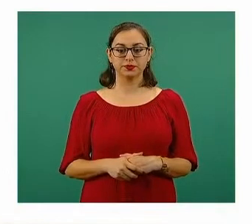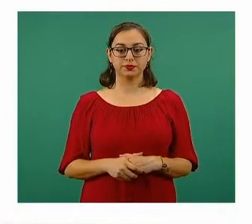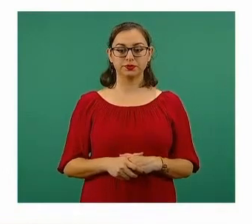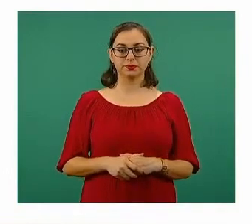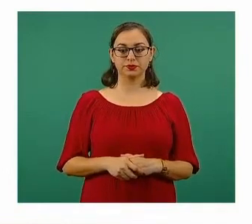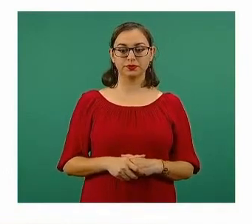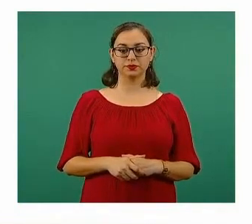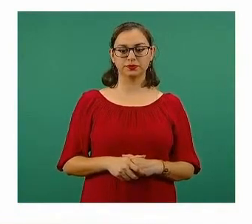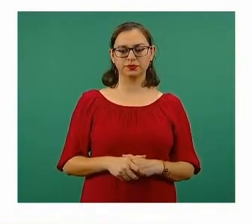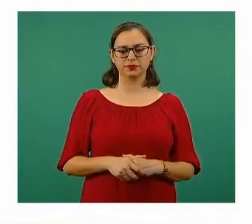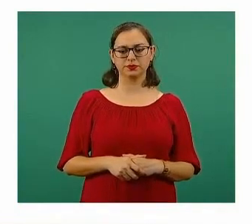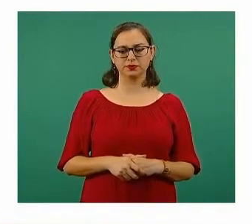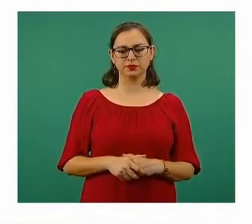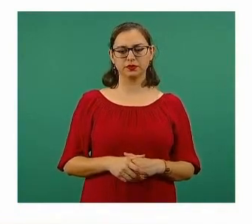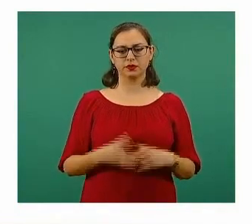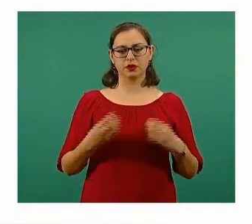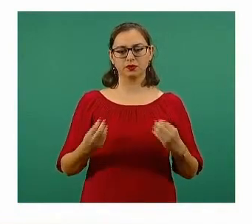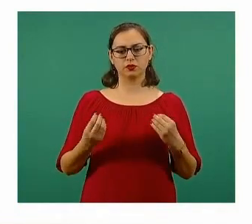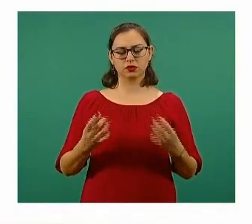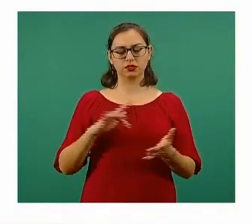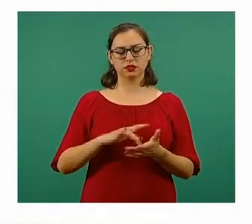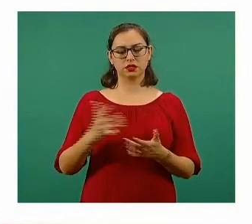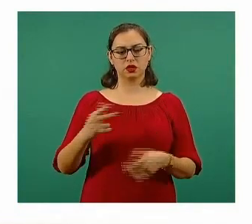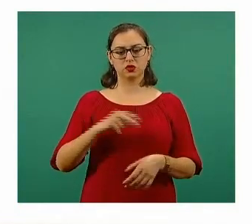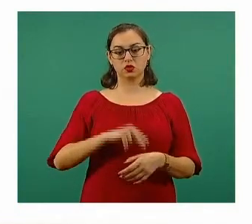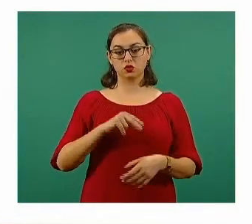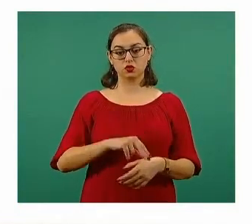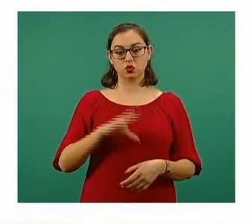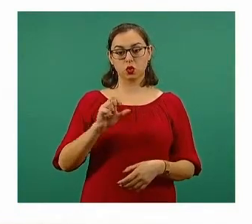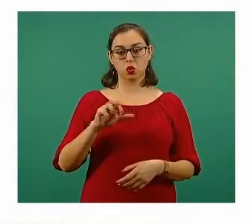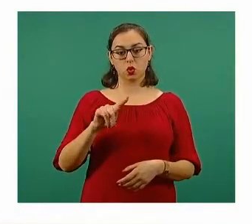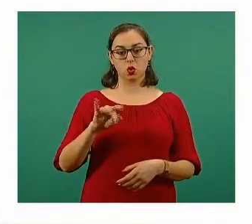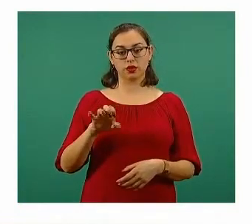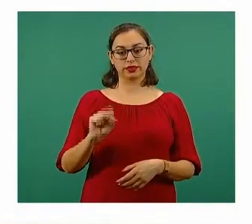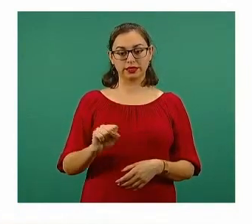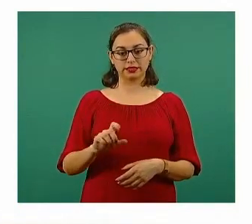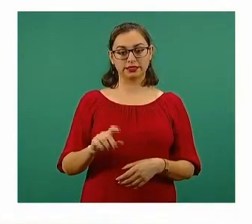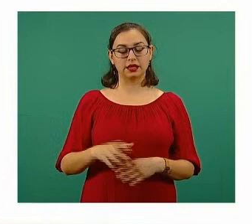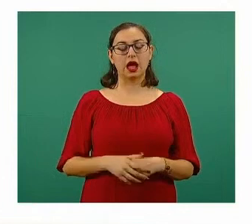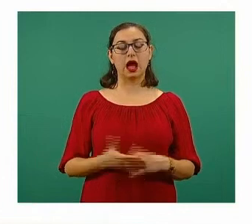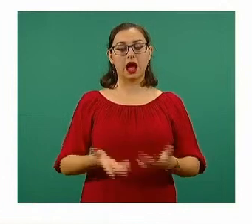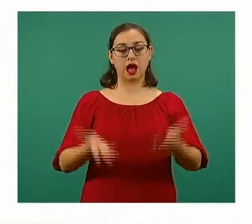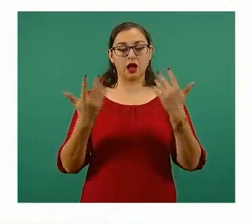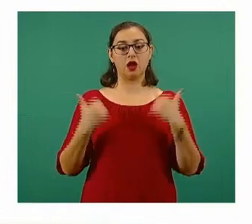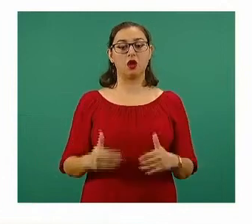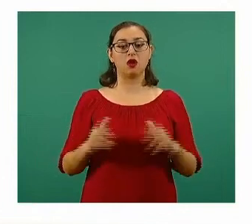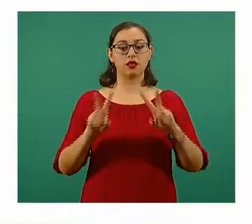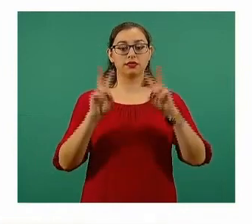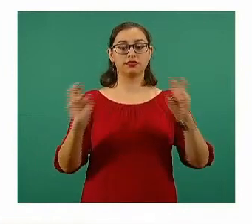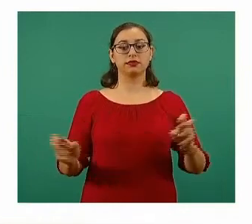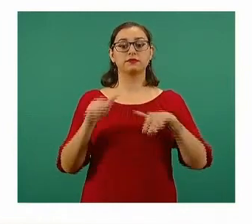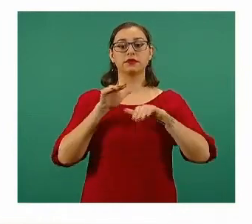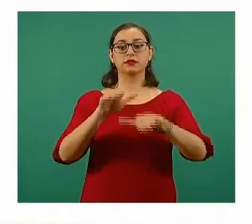Muchas gracias, doctor Ricardo Cortés. Vamos ahora a comentar sobre la